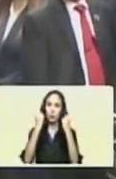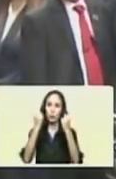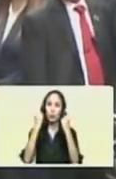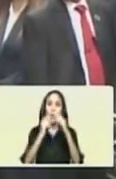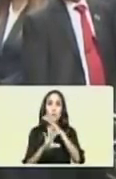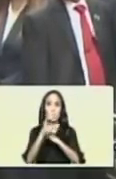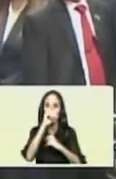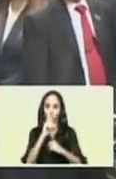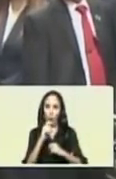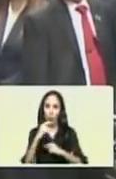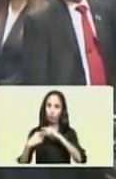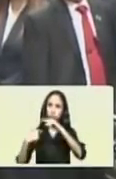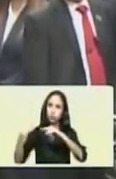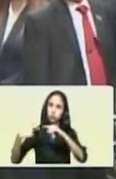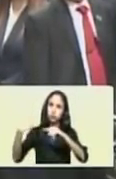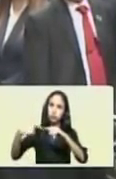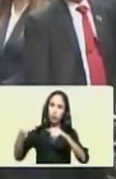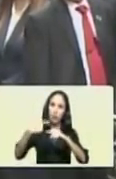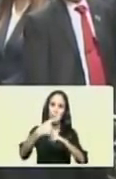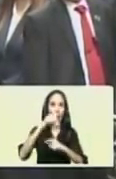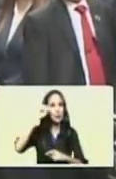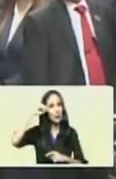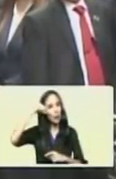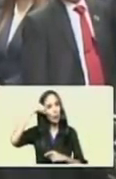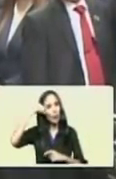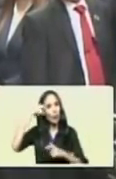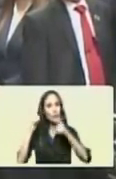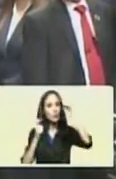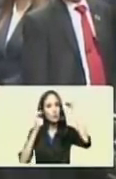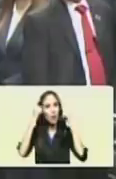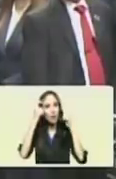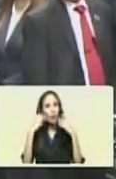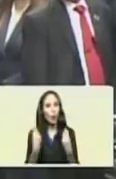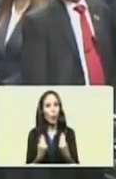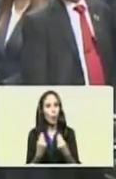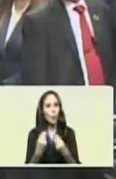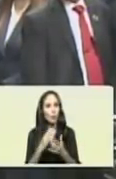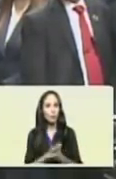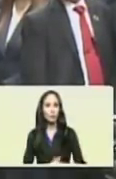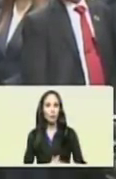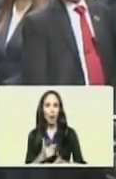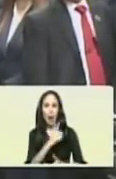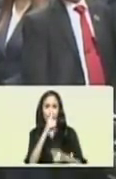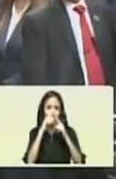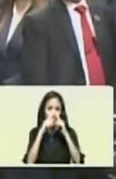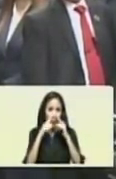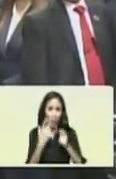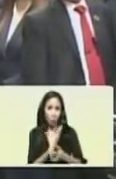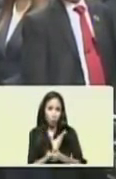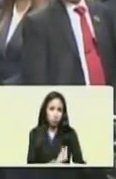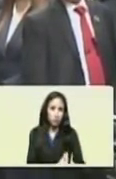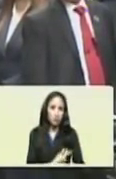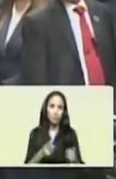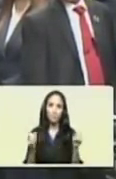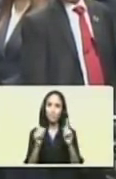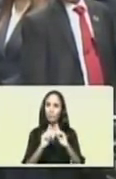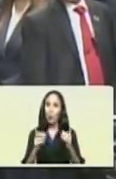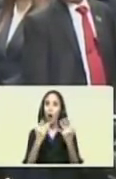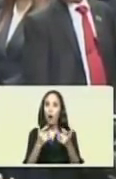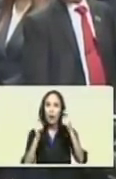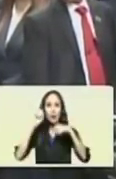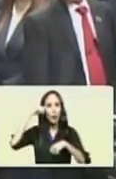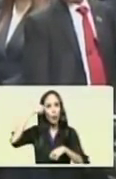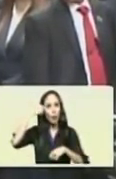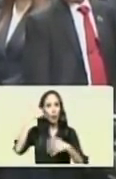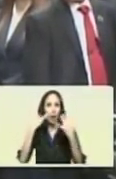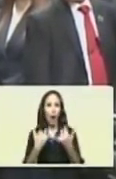después recordamos a chávez ya dos con lágrimas no lo recordamos con una